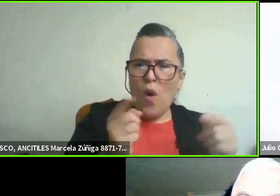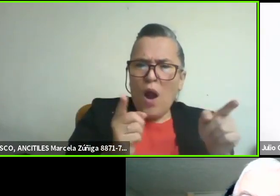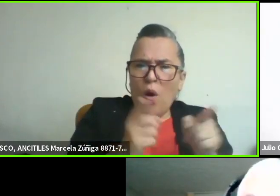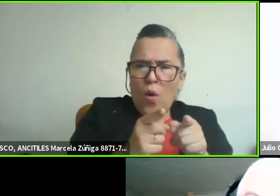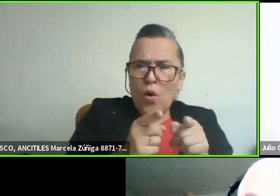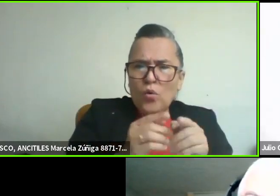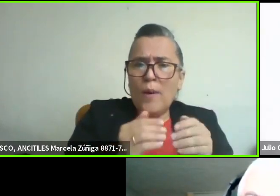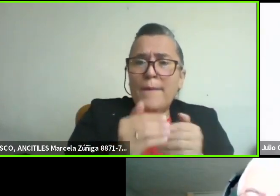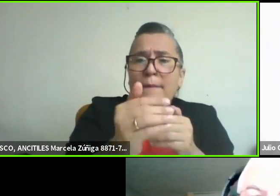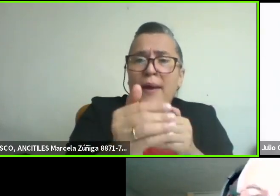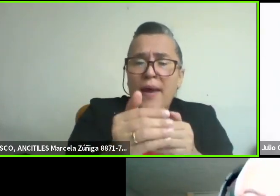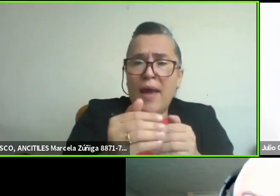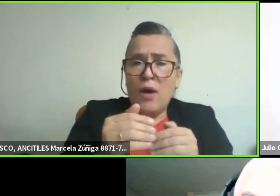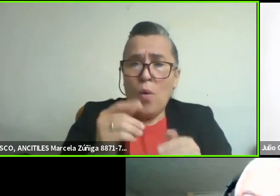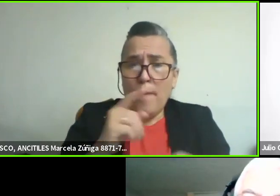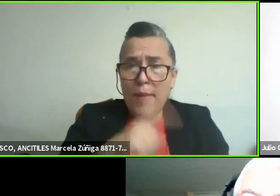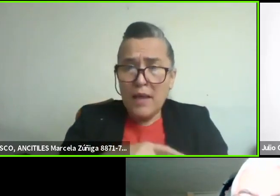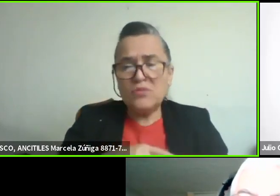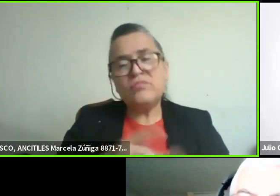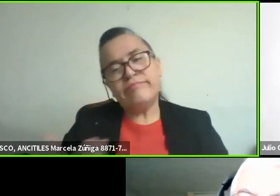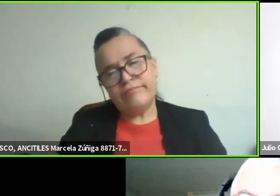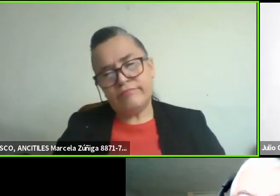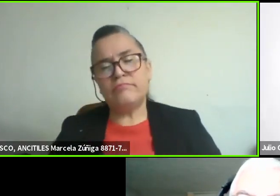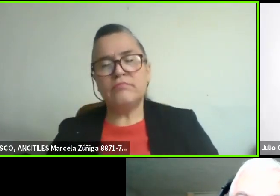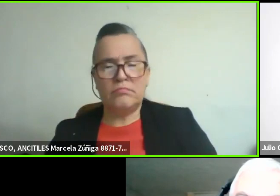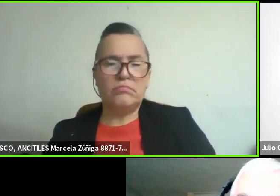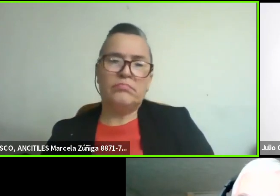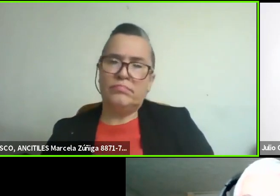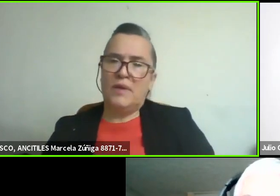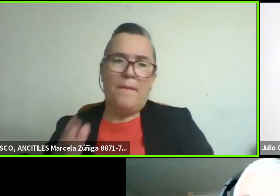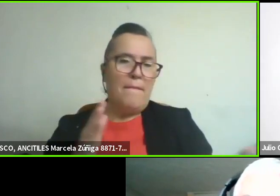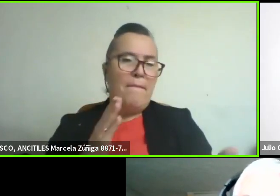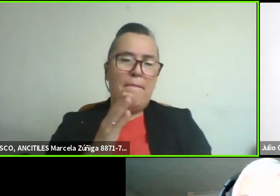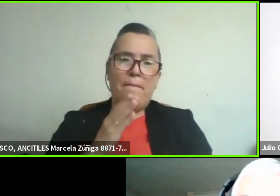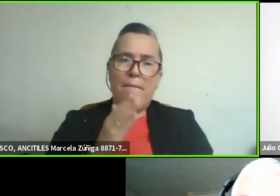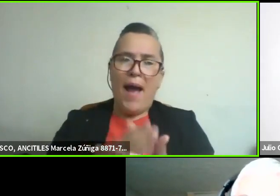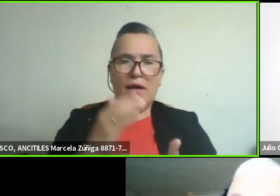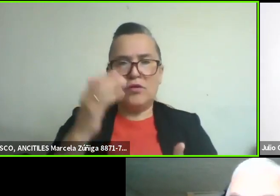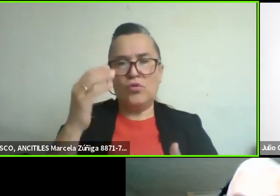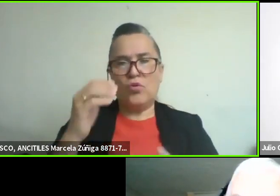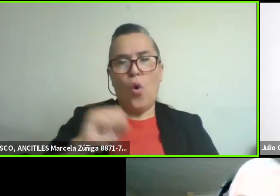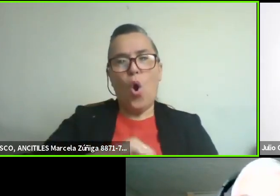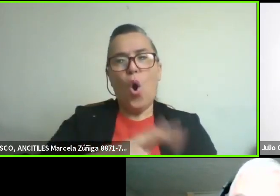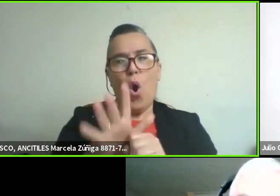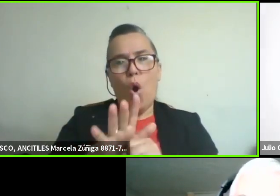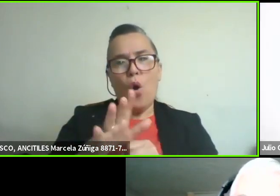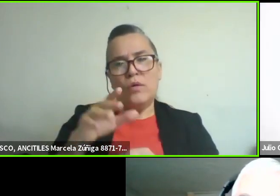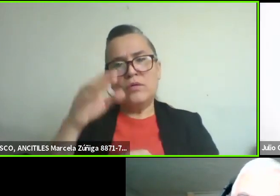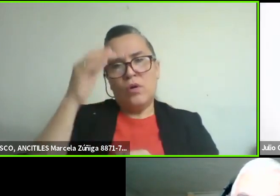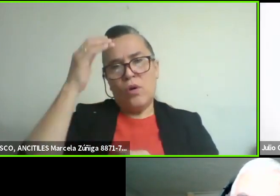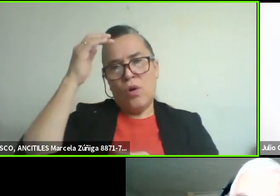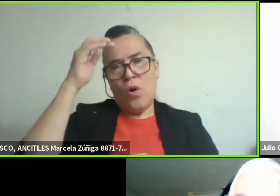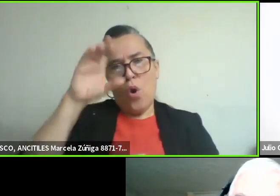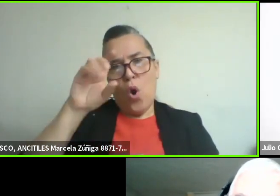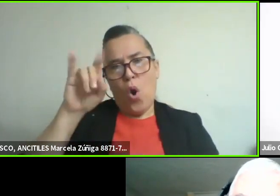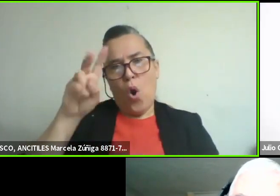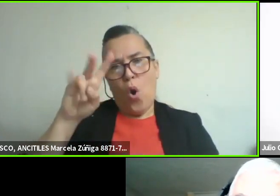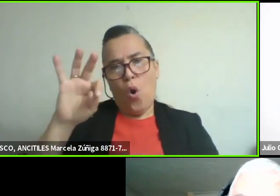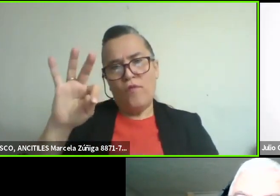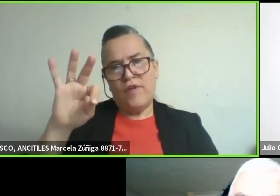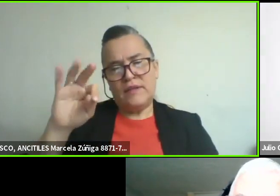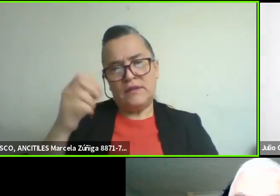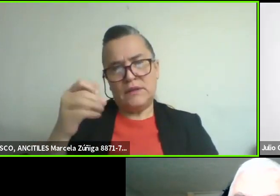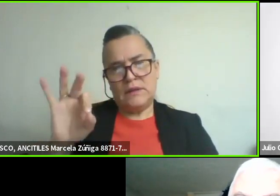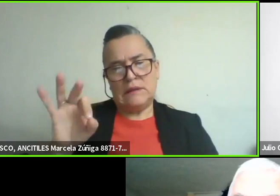bueno claro que sí yo creo que el impacto de la cob y 19 ha tenido sus efectos en muchos planos verdad y